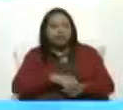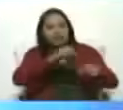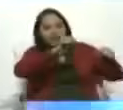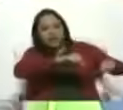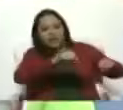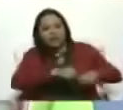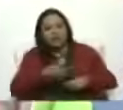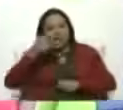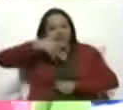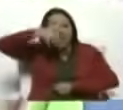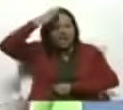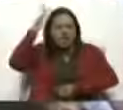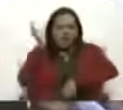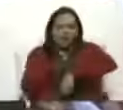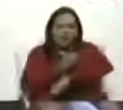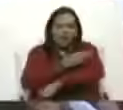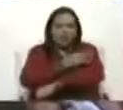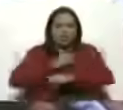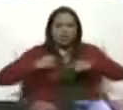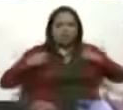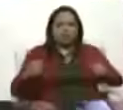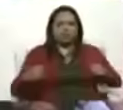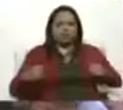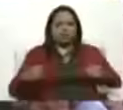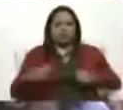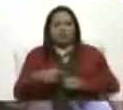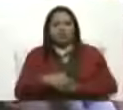¡El gallo pinto!